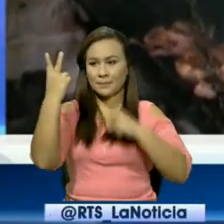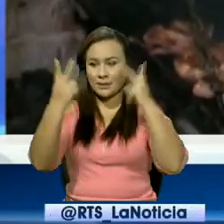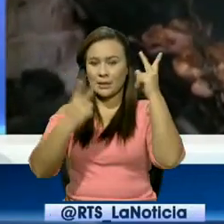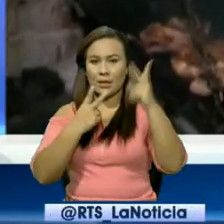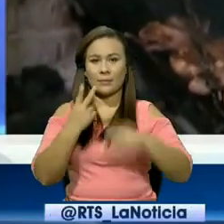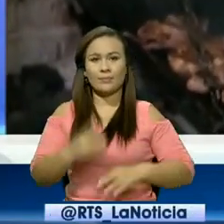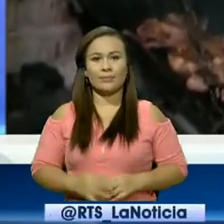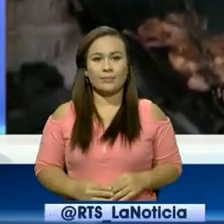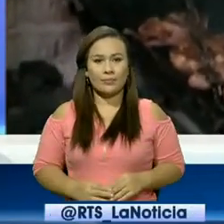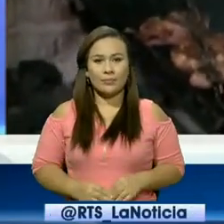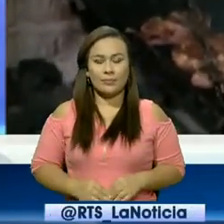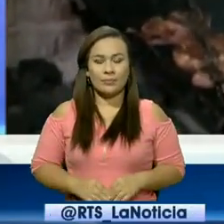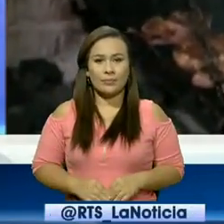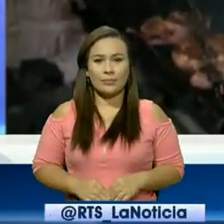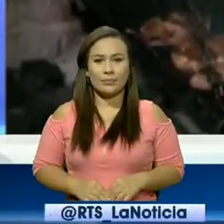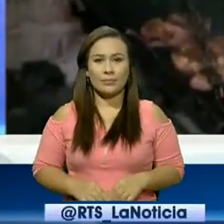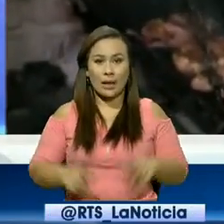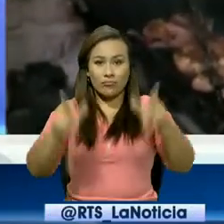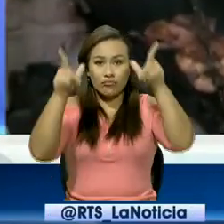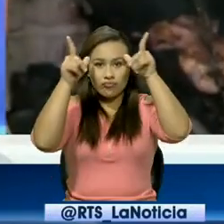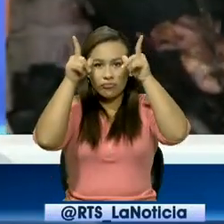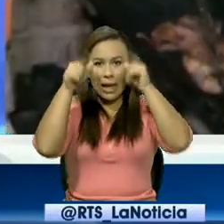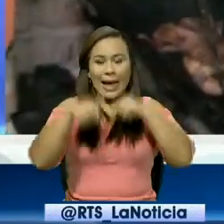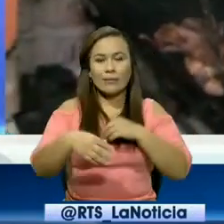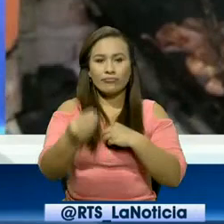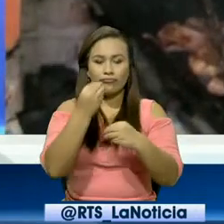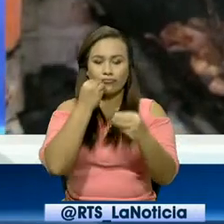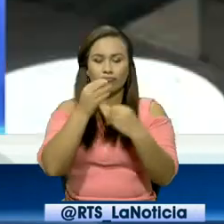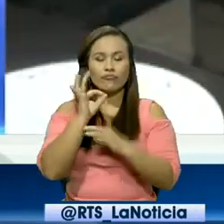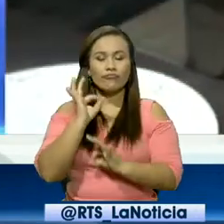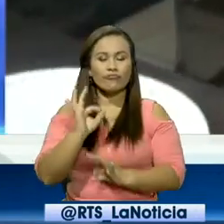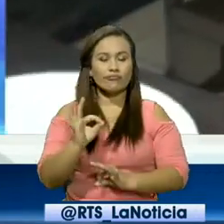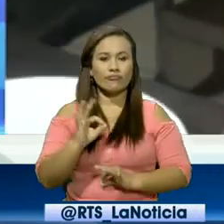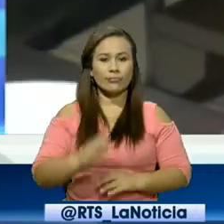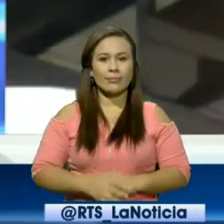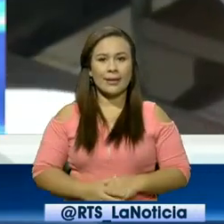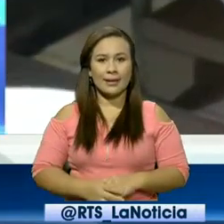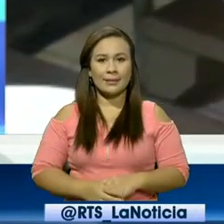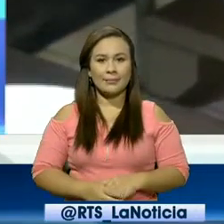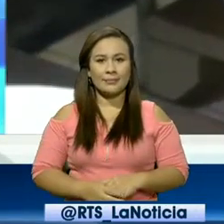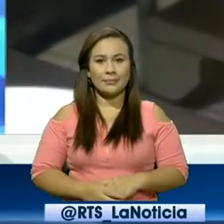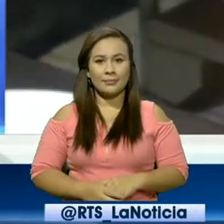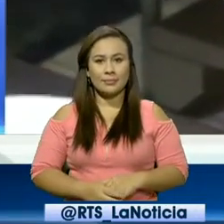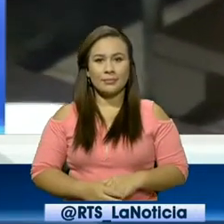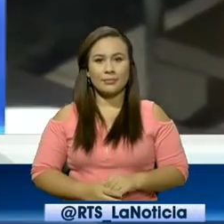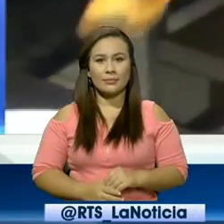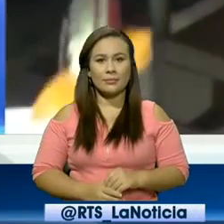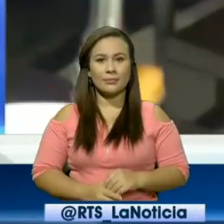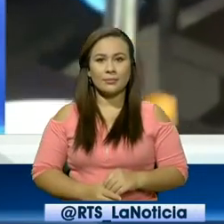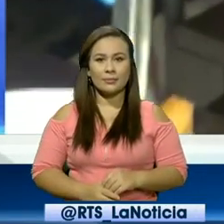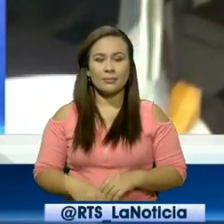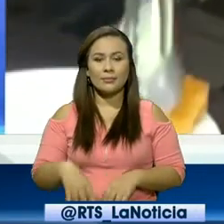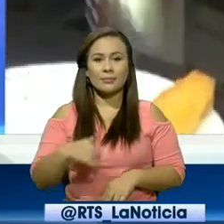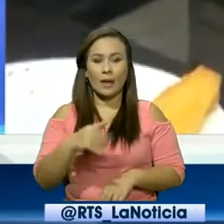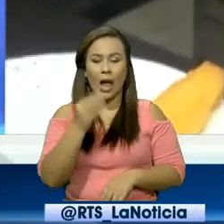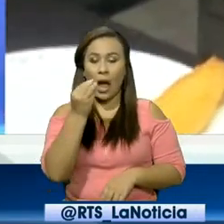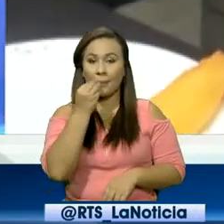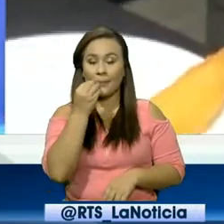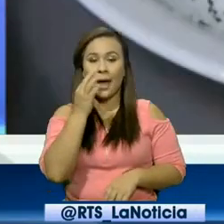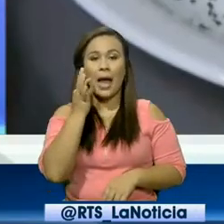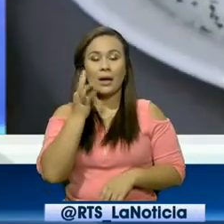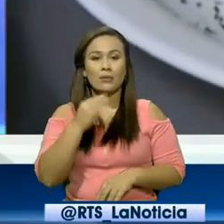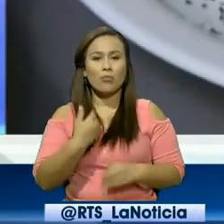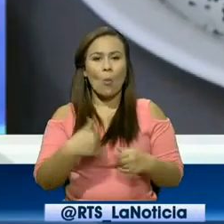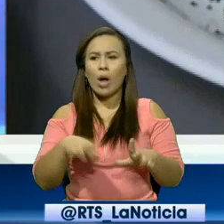músculo del ganado se desarrolla de manera adecuada y da una excelente calidad de carne. Se puede comparar con